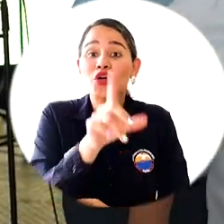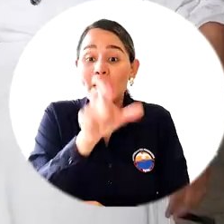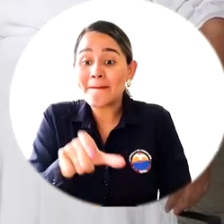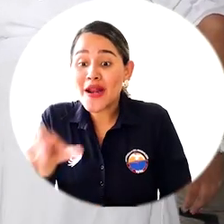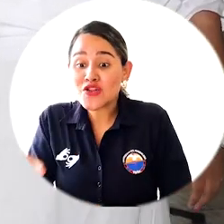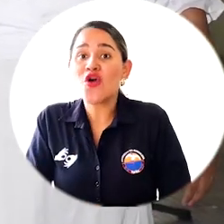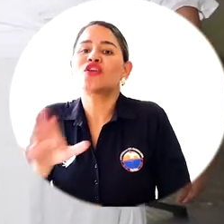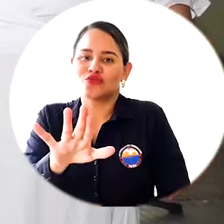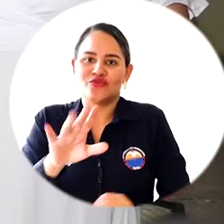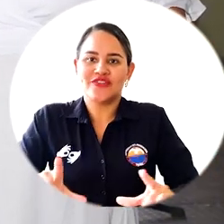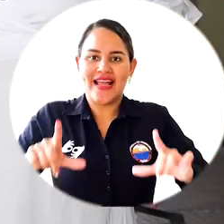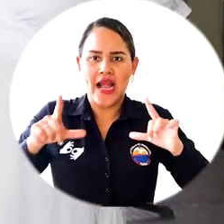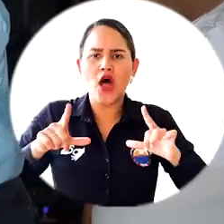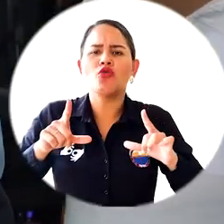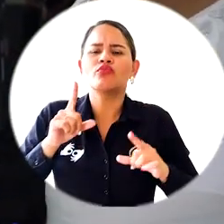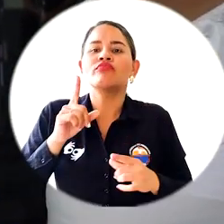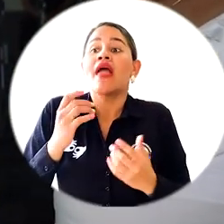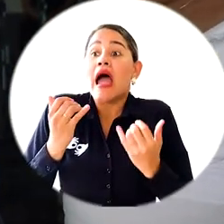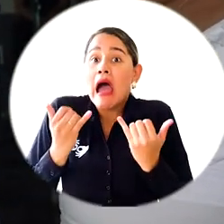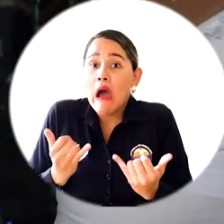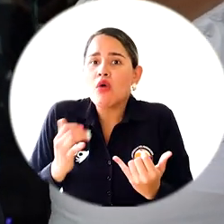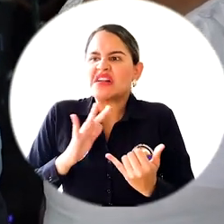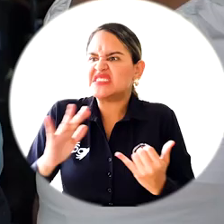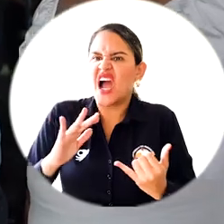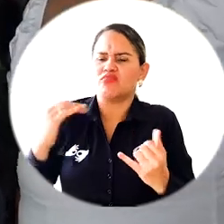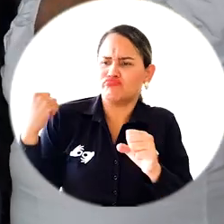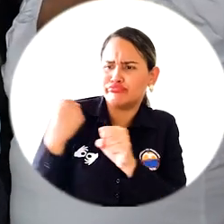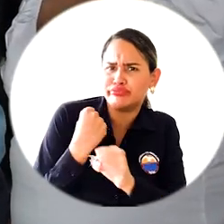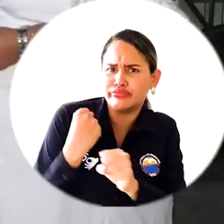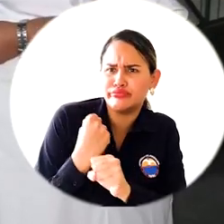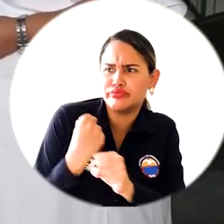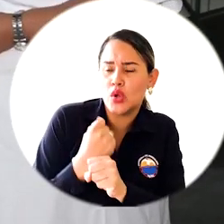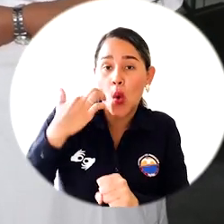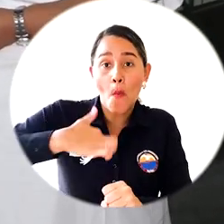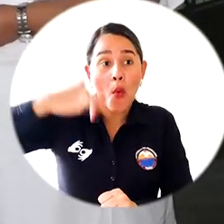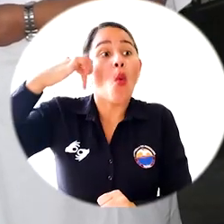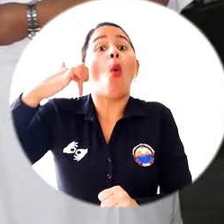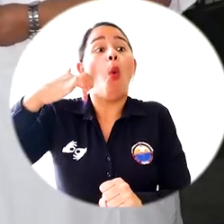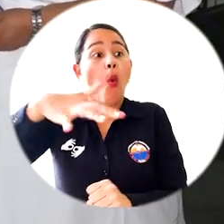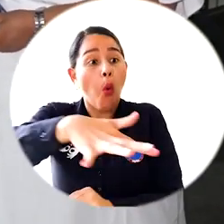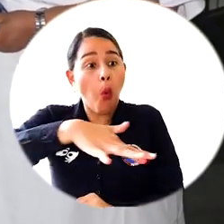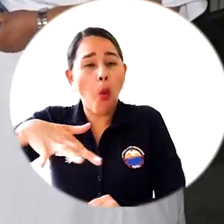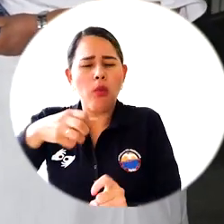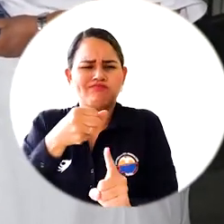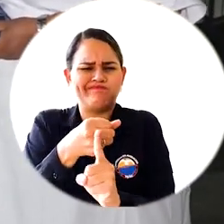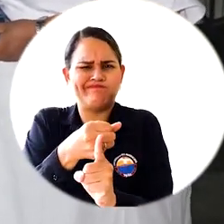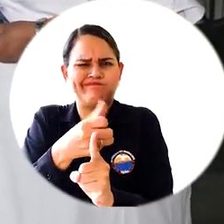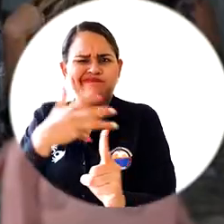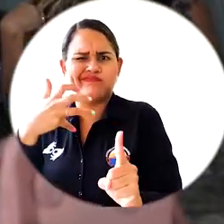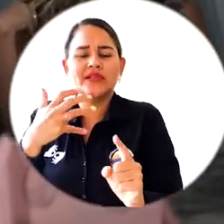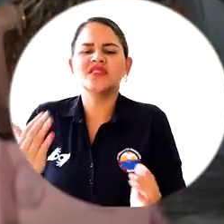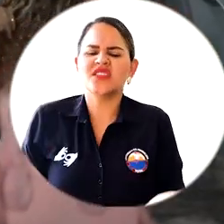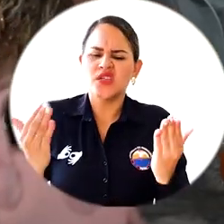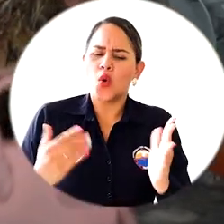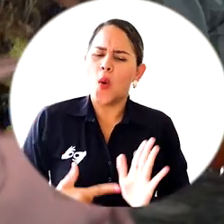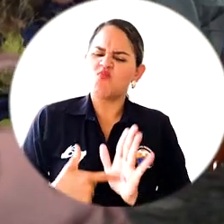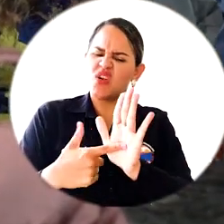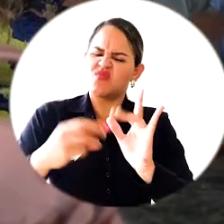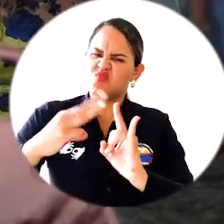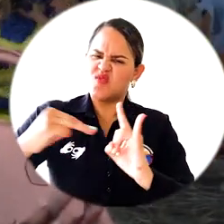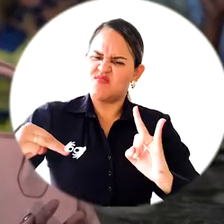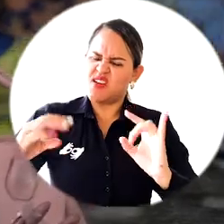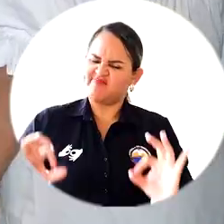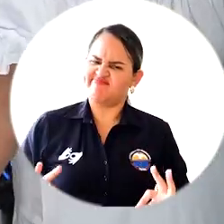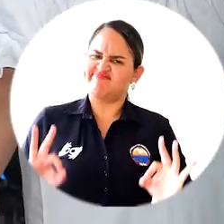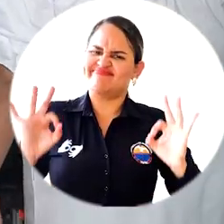de diferentes programas académicos que por el desarrollo de su labor profesional han impactado positivamente en el territorio